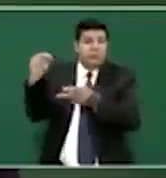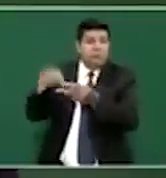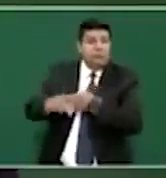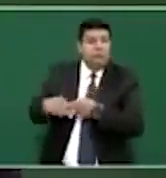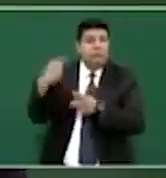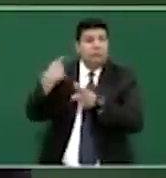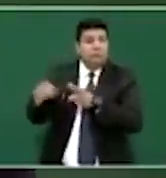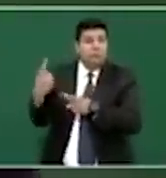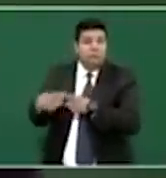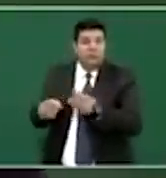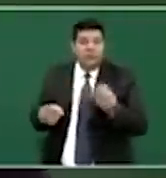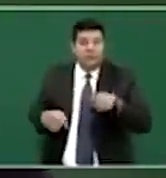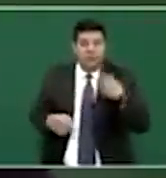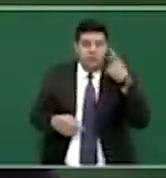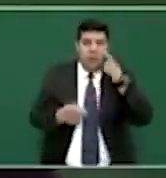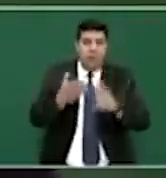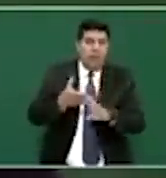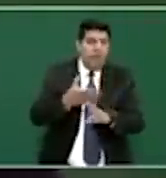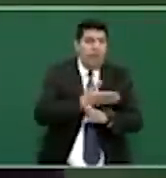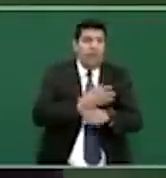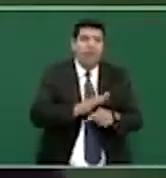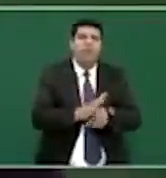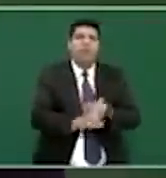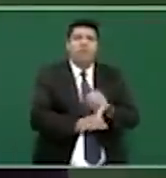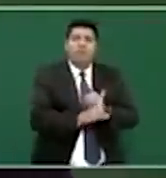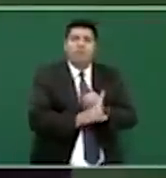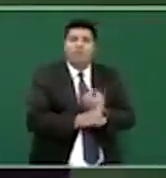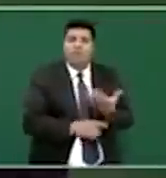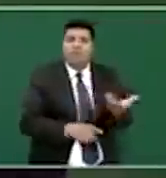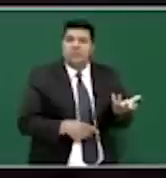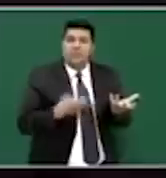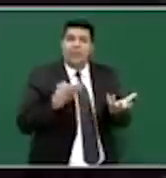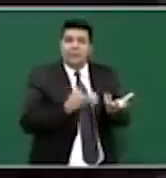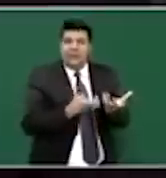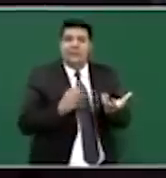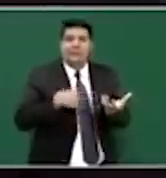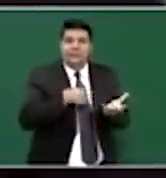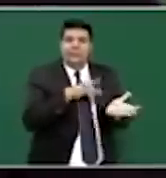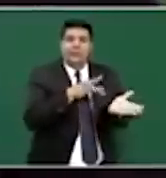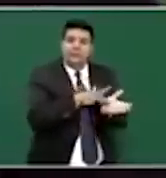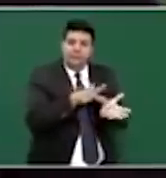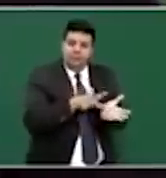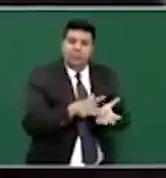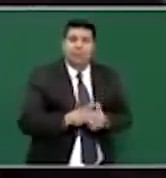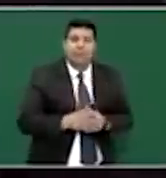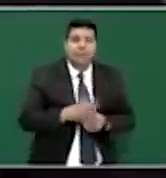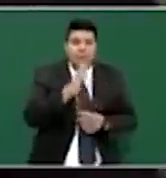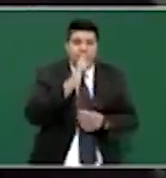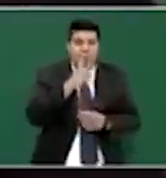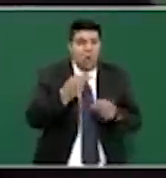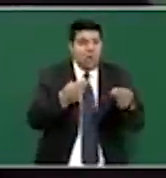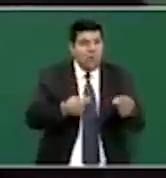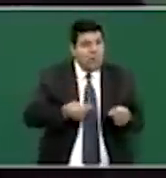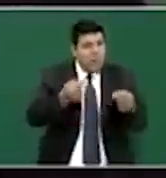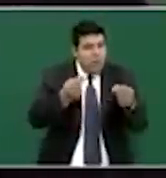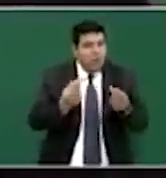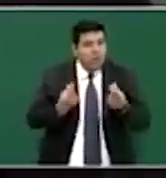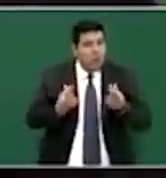es lo que estamos haciendo. El que se reactive la economía, que haya